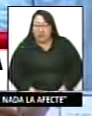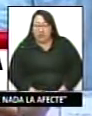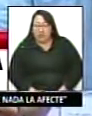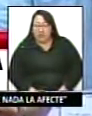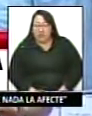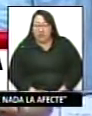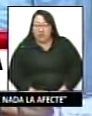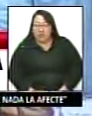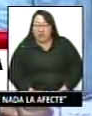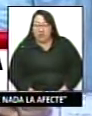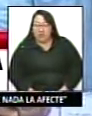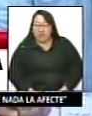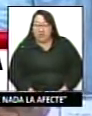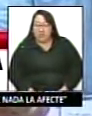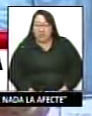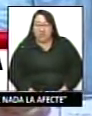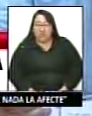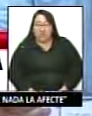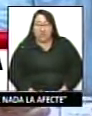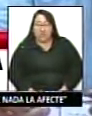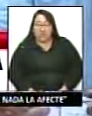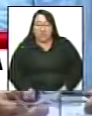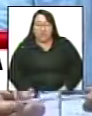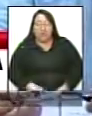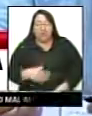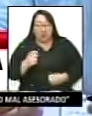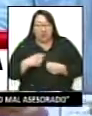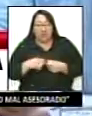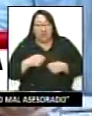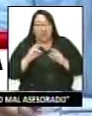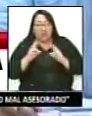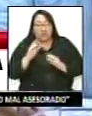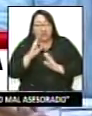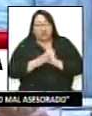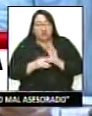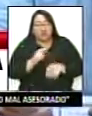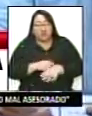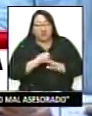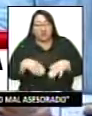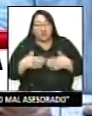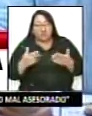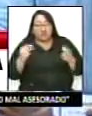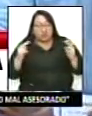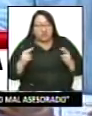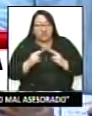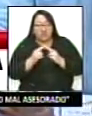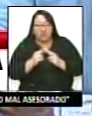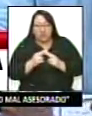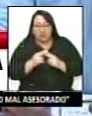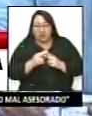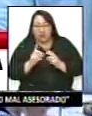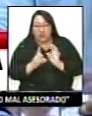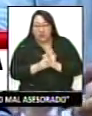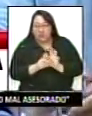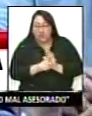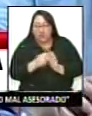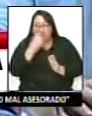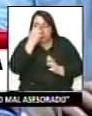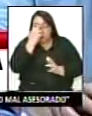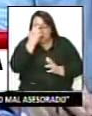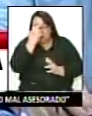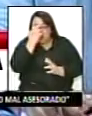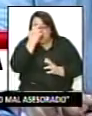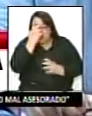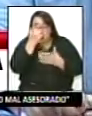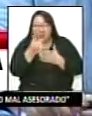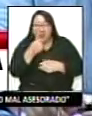y poder participar activamente, y ojalá en el menor plazo posible podamos encontrar un consenso de una ley que beneficie a la